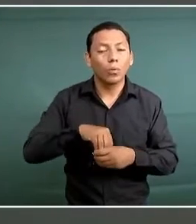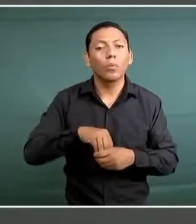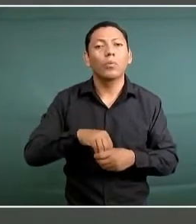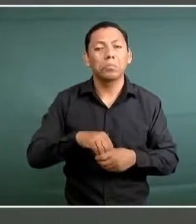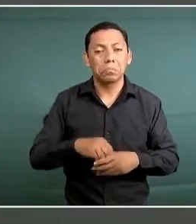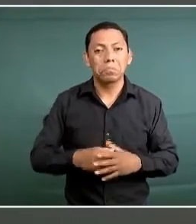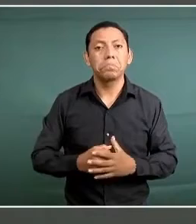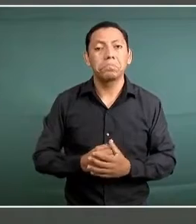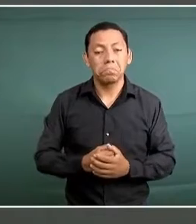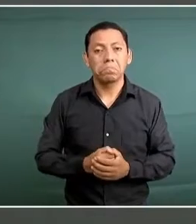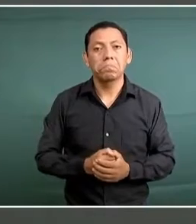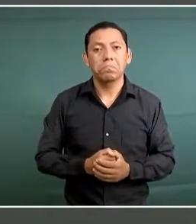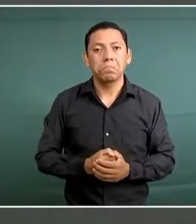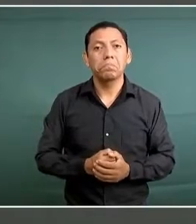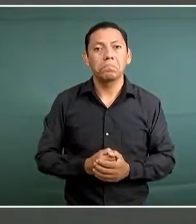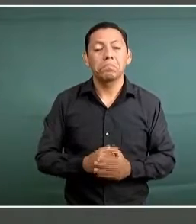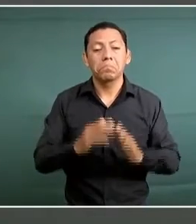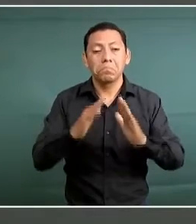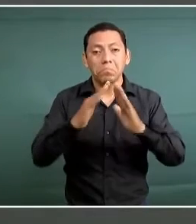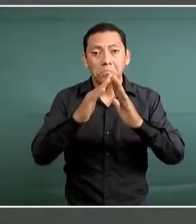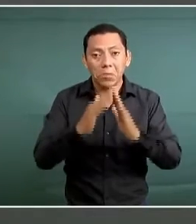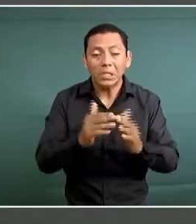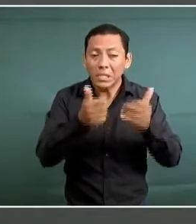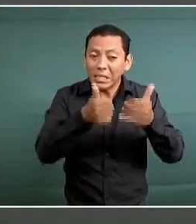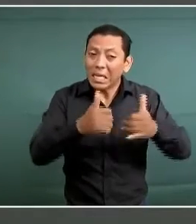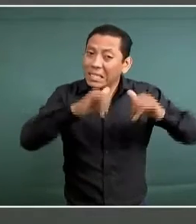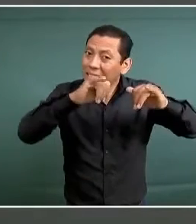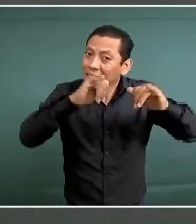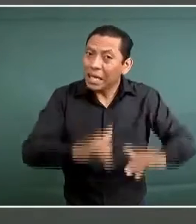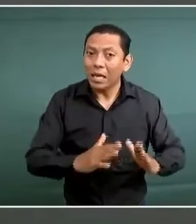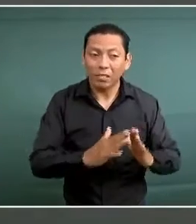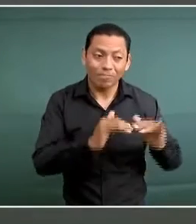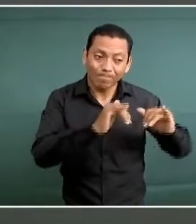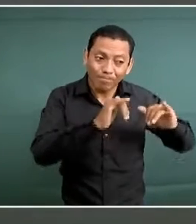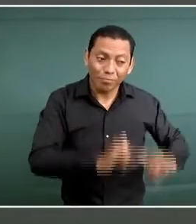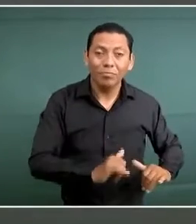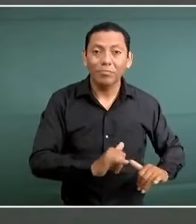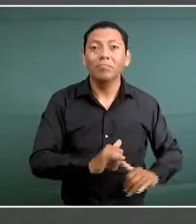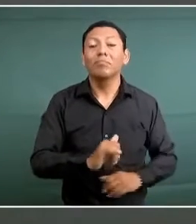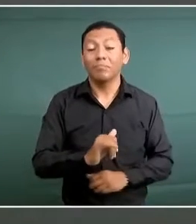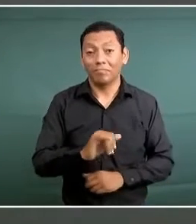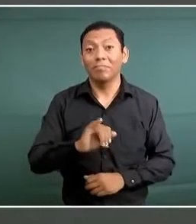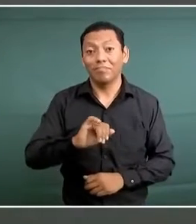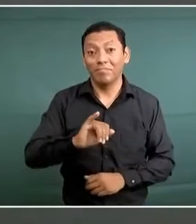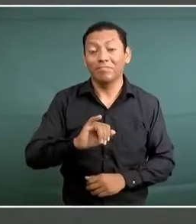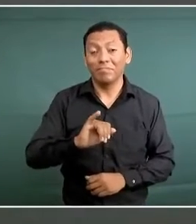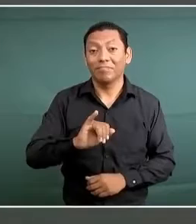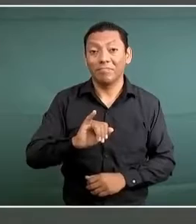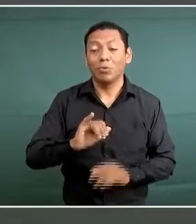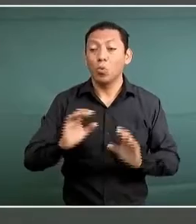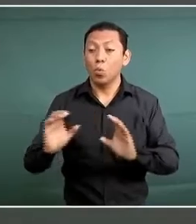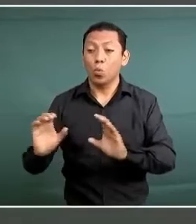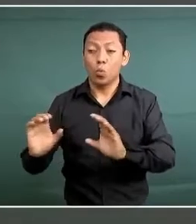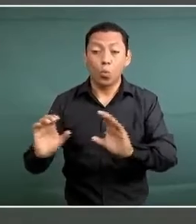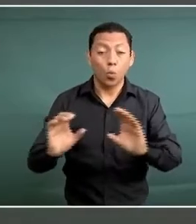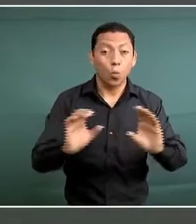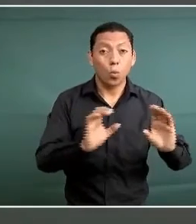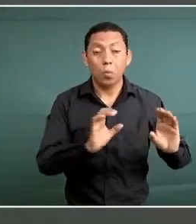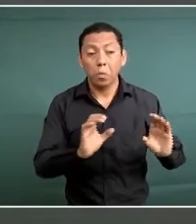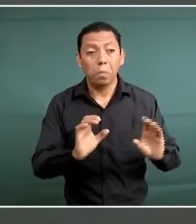se han quedado en casa, que nos estamos cuidando,